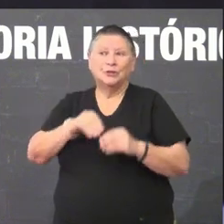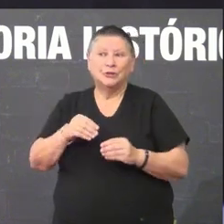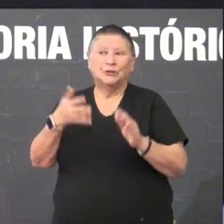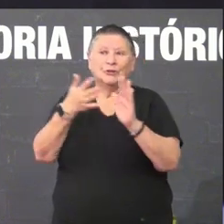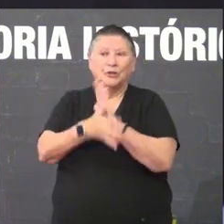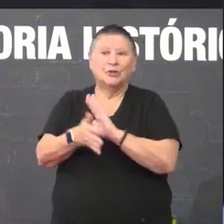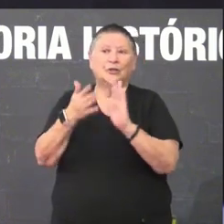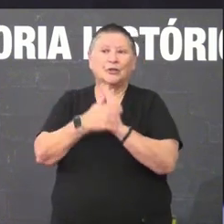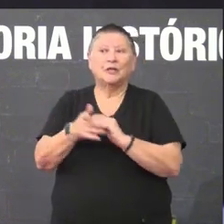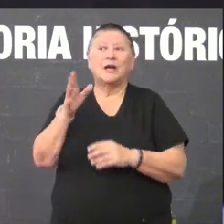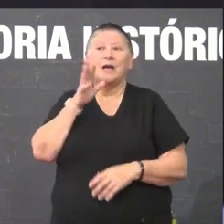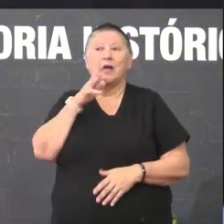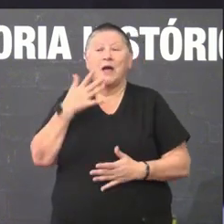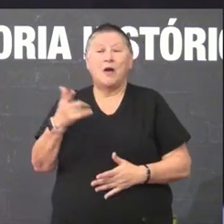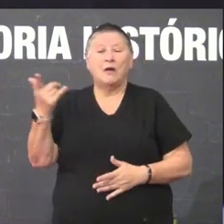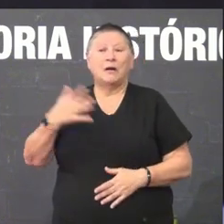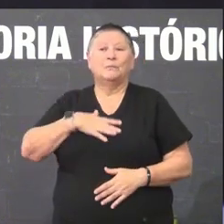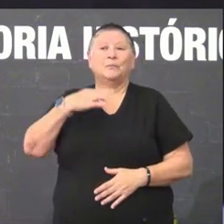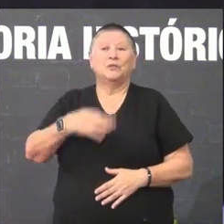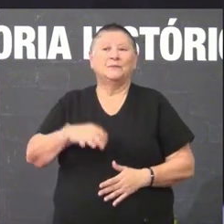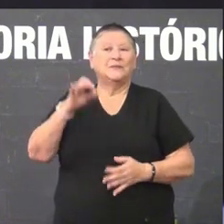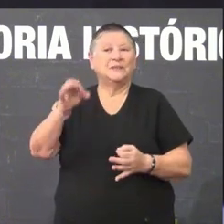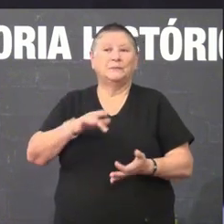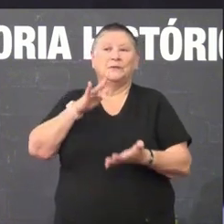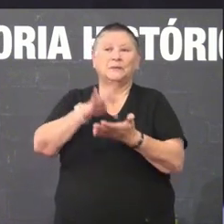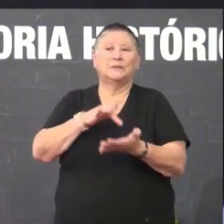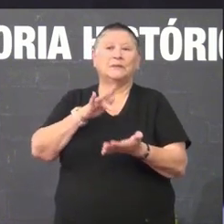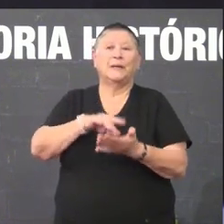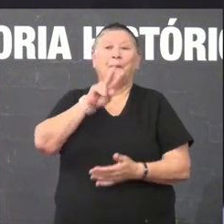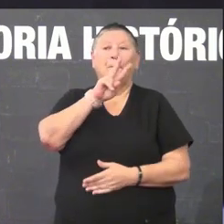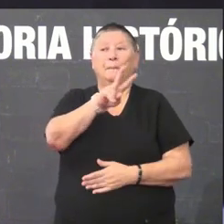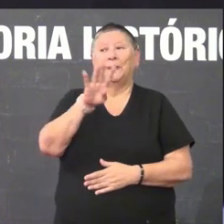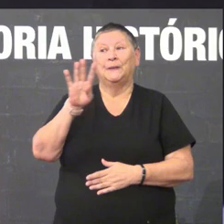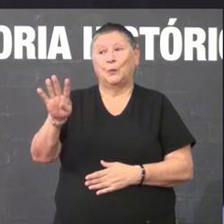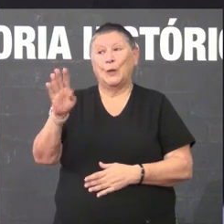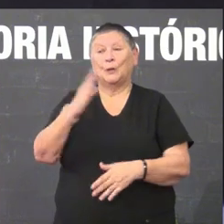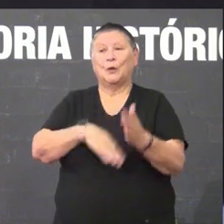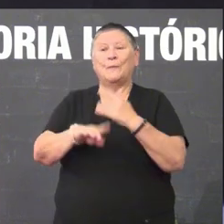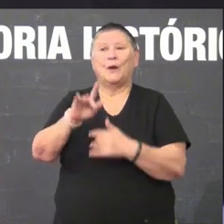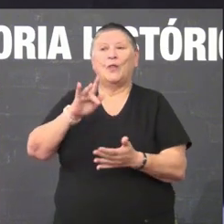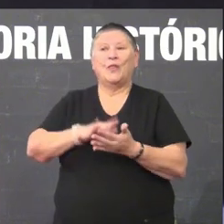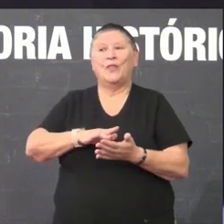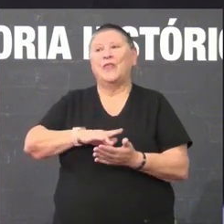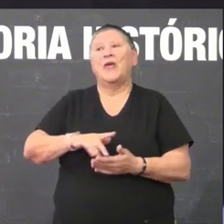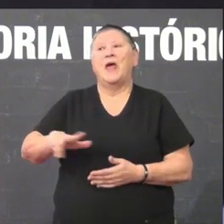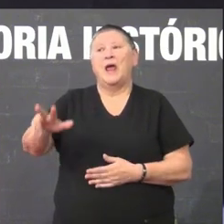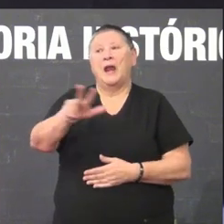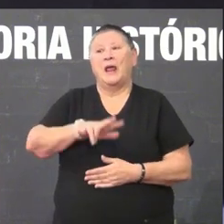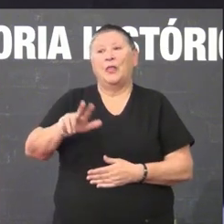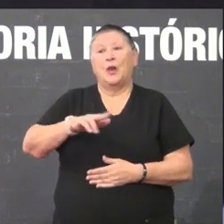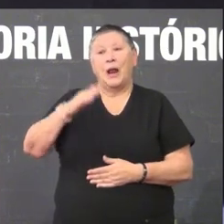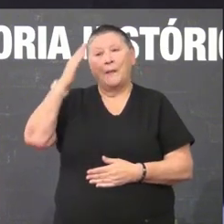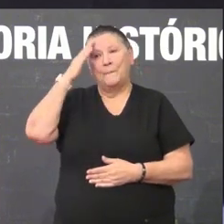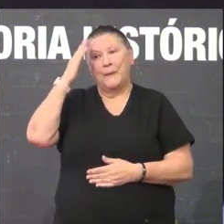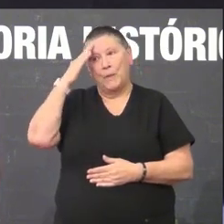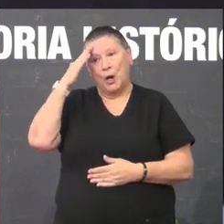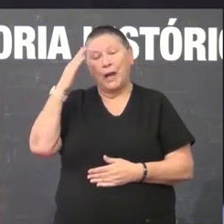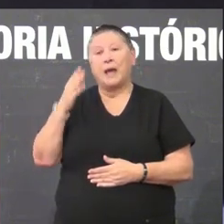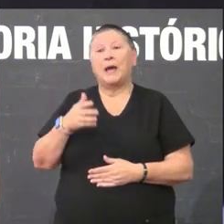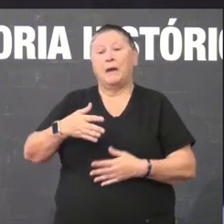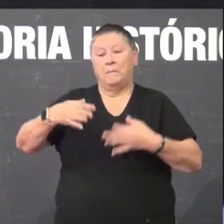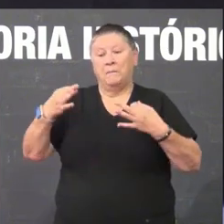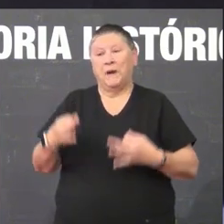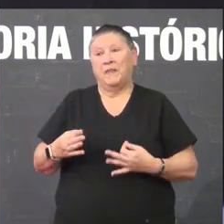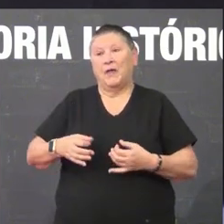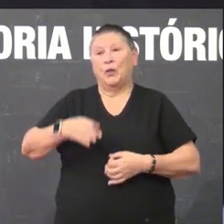que hace posible que ahora cada 24 de marzo 24 de marzo es el Día Nacional por la memoria por la verdad y la justicia en Argentina es un festivo